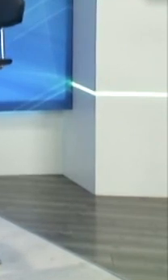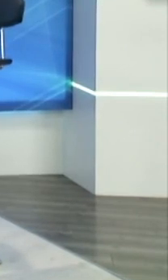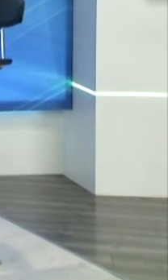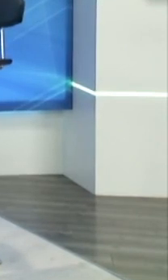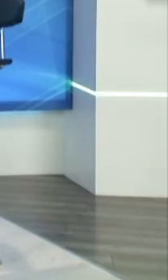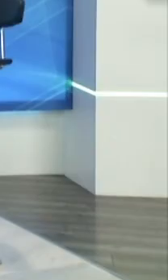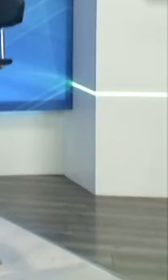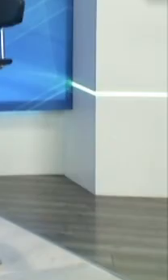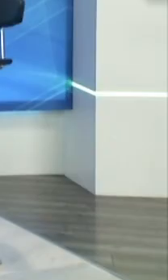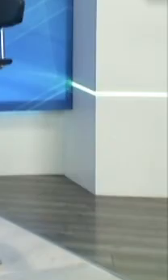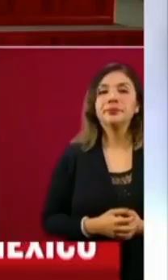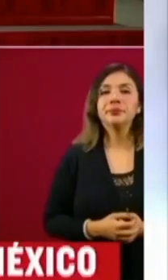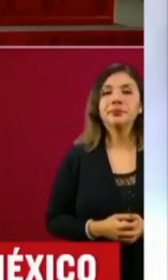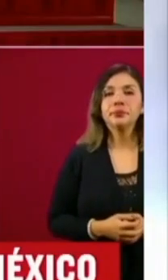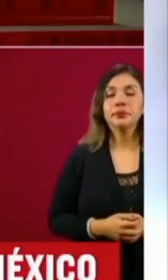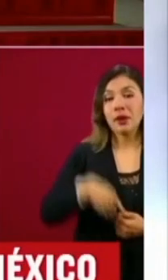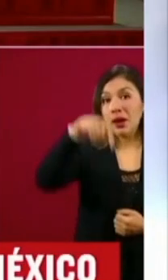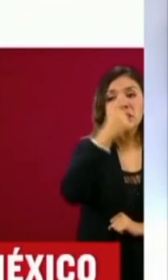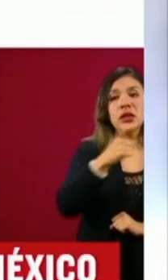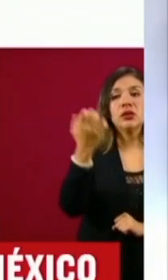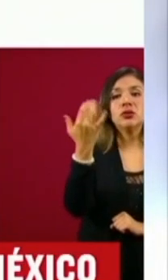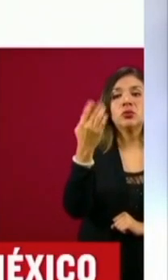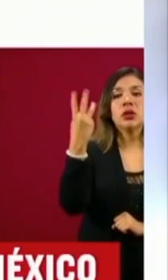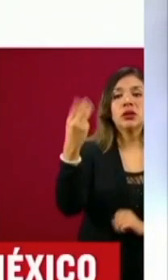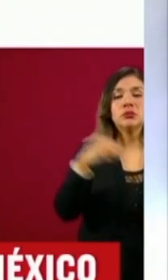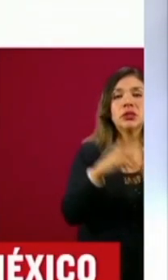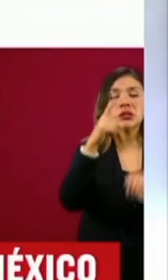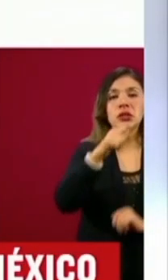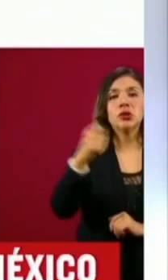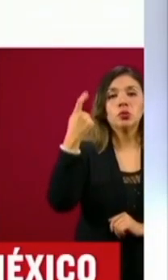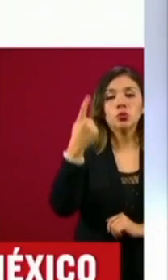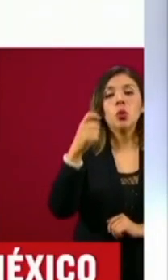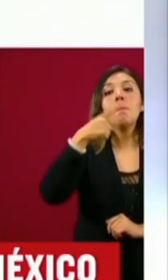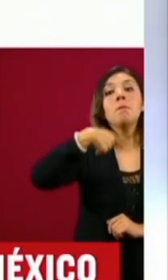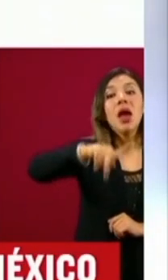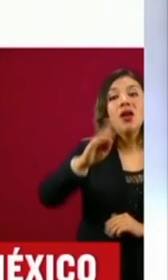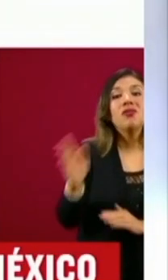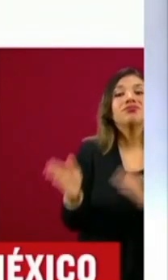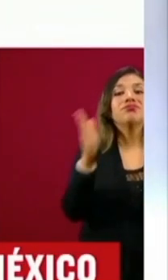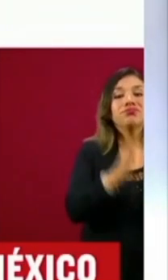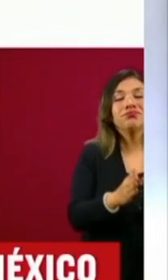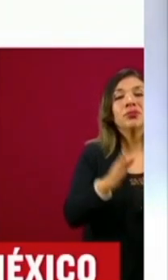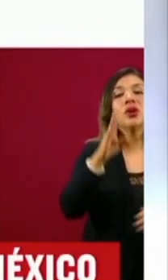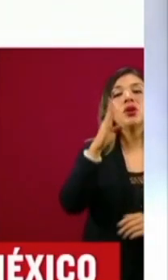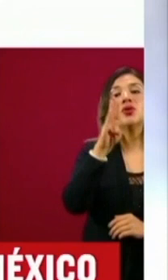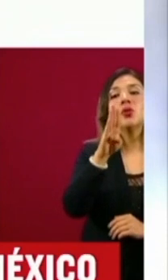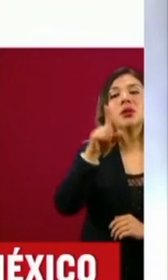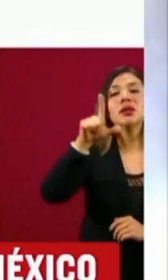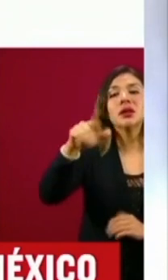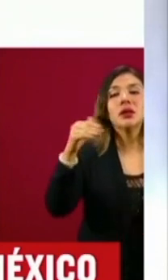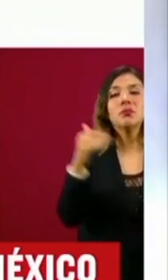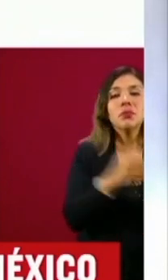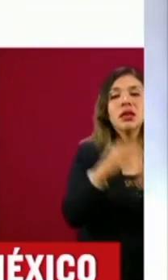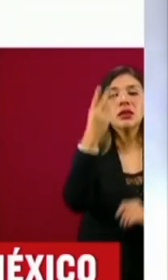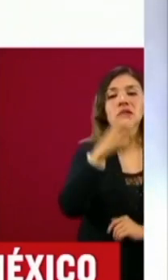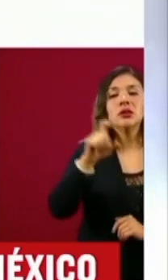contagios. Por COVID-19 se registran en el país 10,637 defunciones,